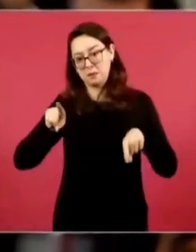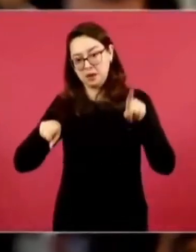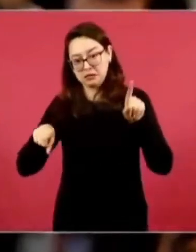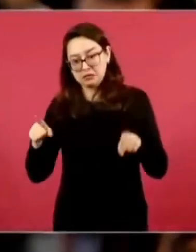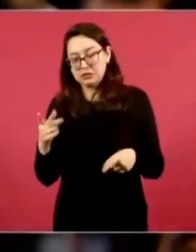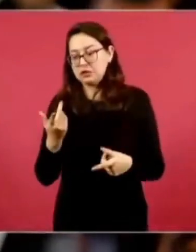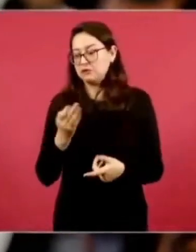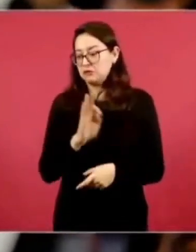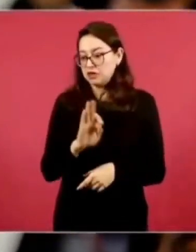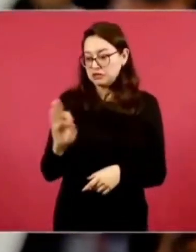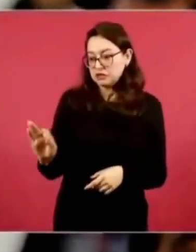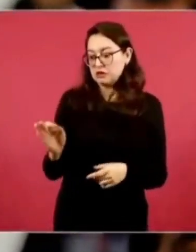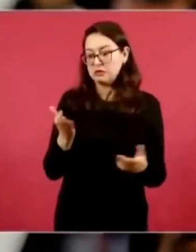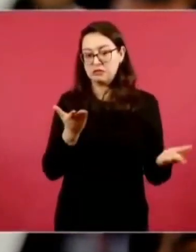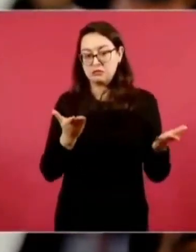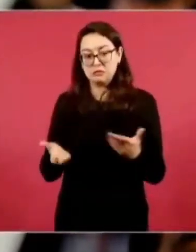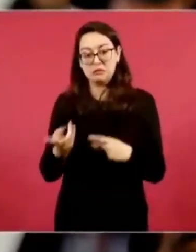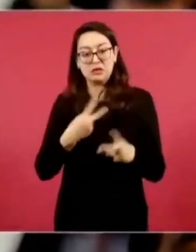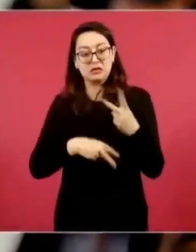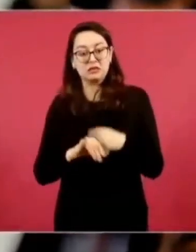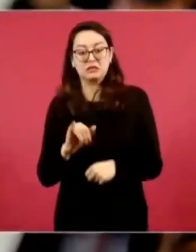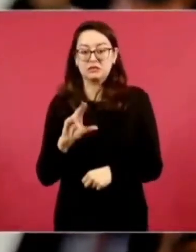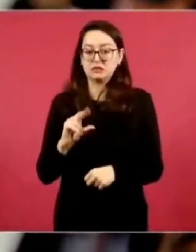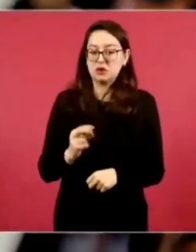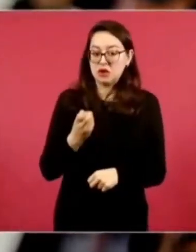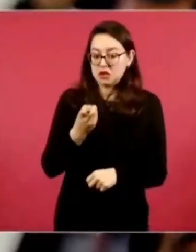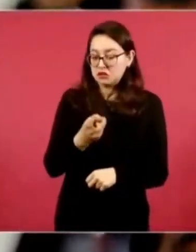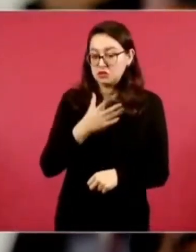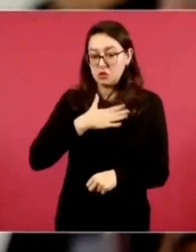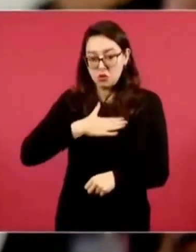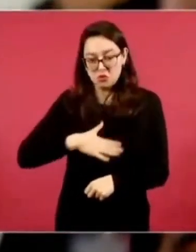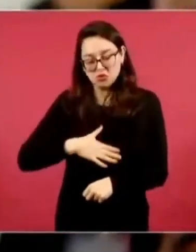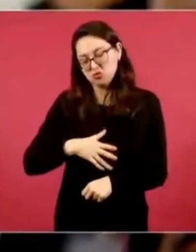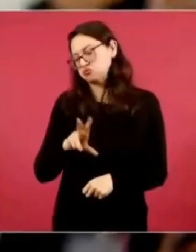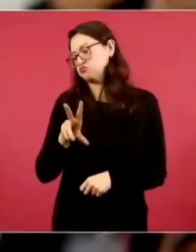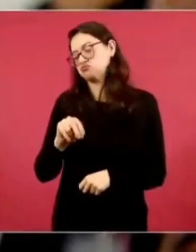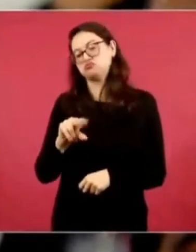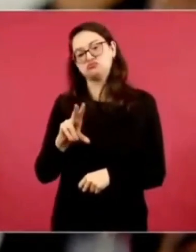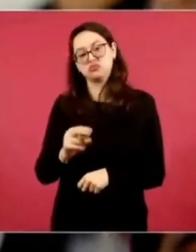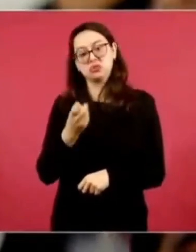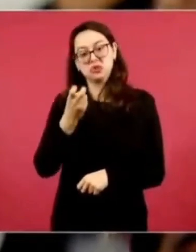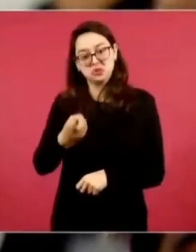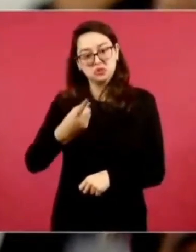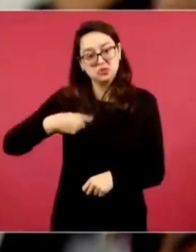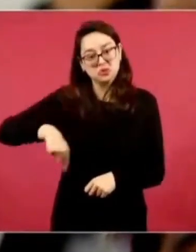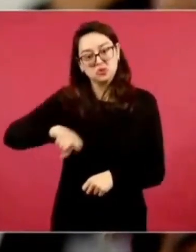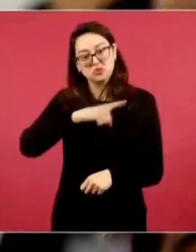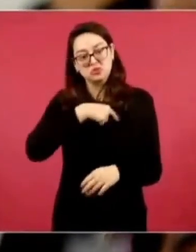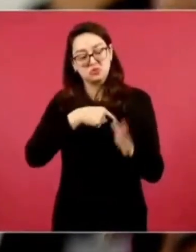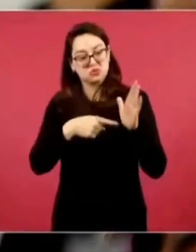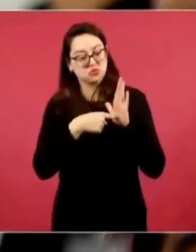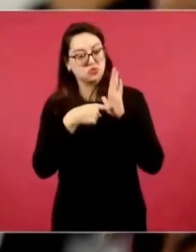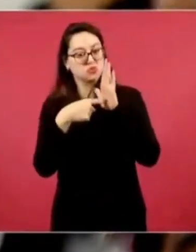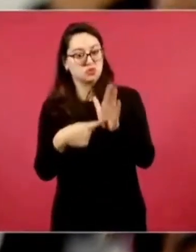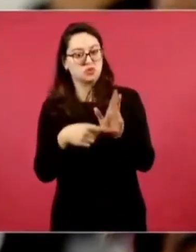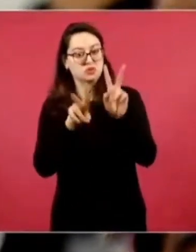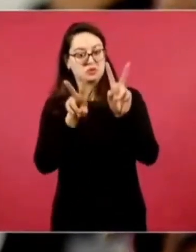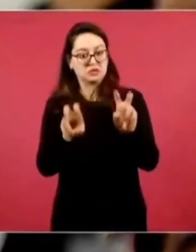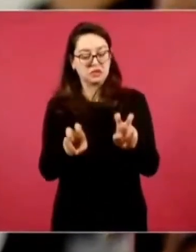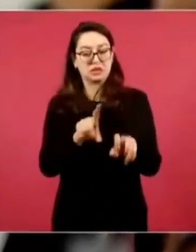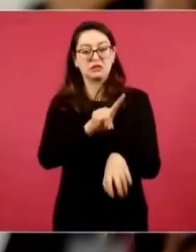hay piso parejo. Y en el momento que nosotros venimos aquí y exponemos investigaciones, exponemos temas,